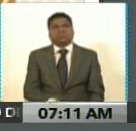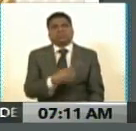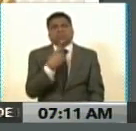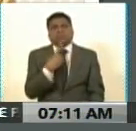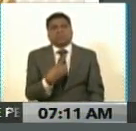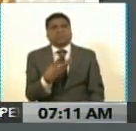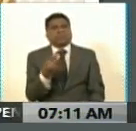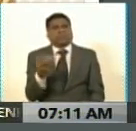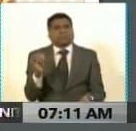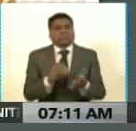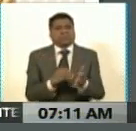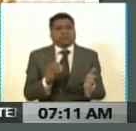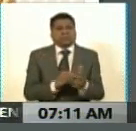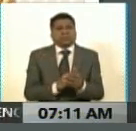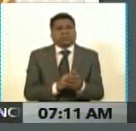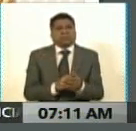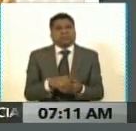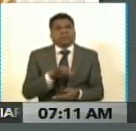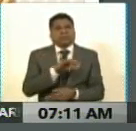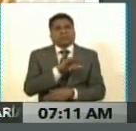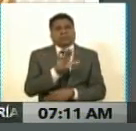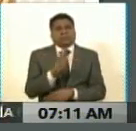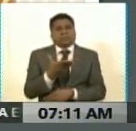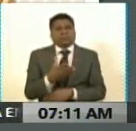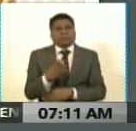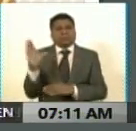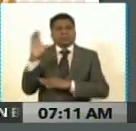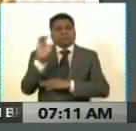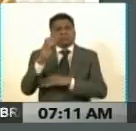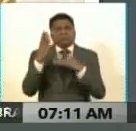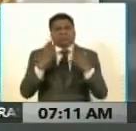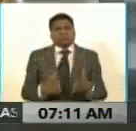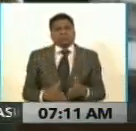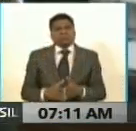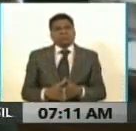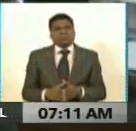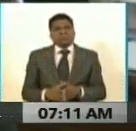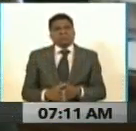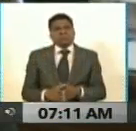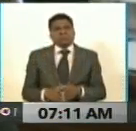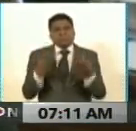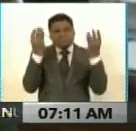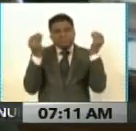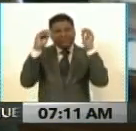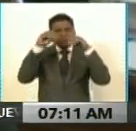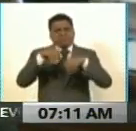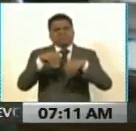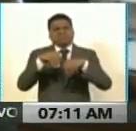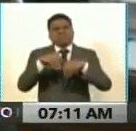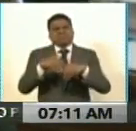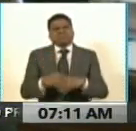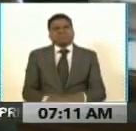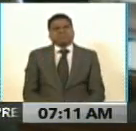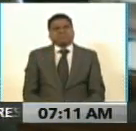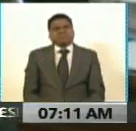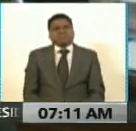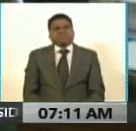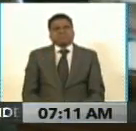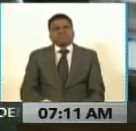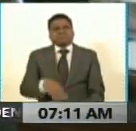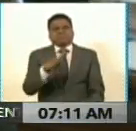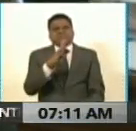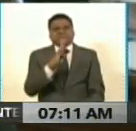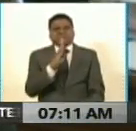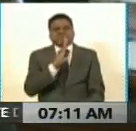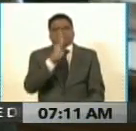en varias oportunidades que Colombia debe colocar o colocarse o ponerse de acuerdo con el banco de la República de